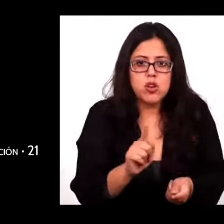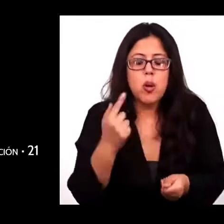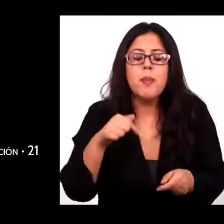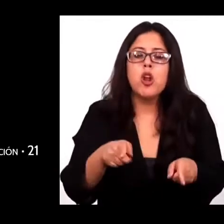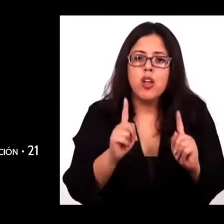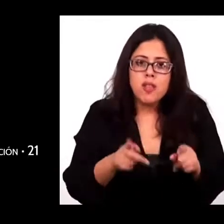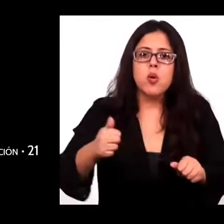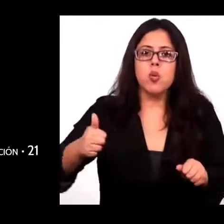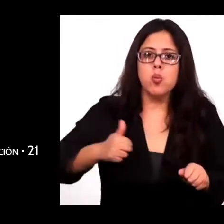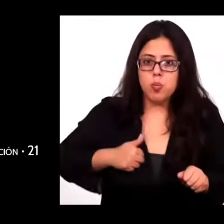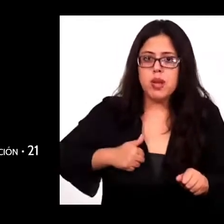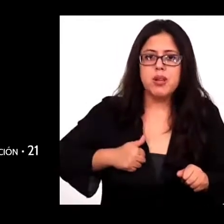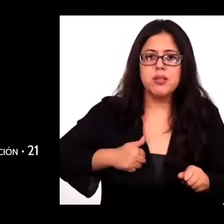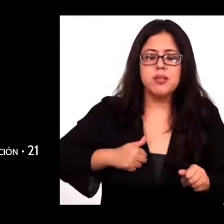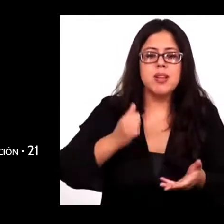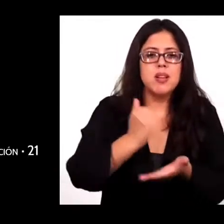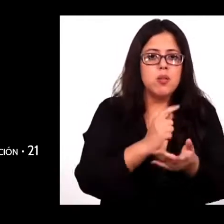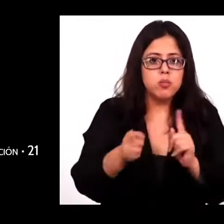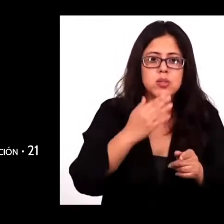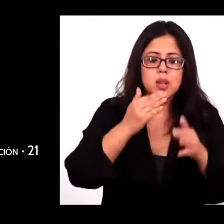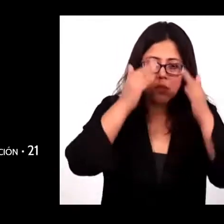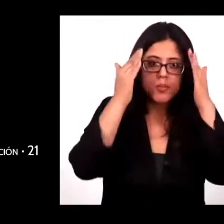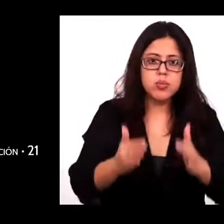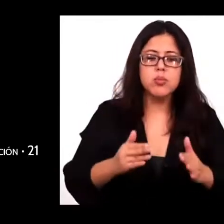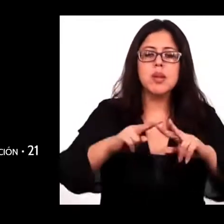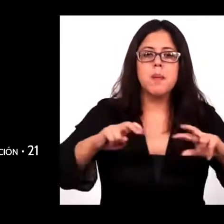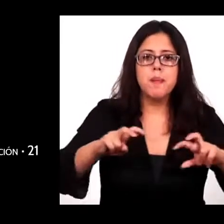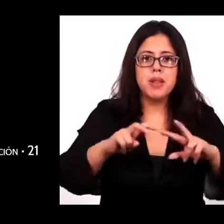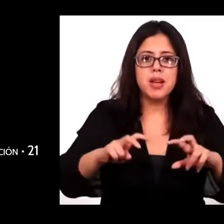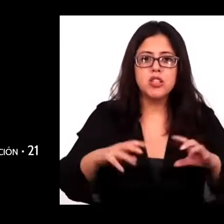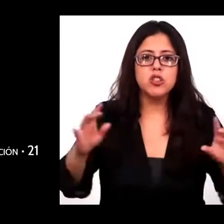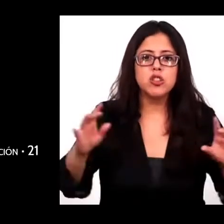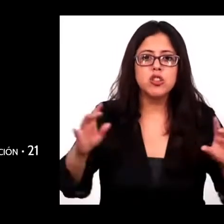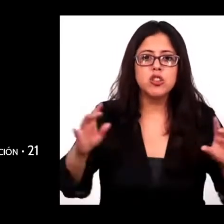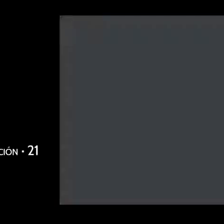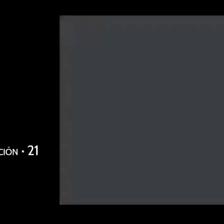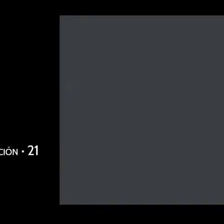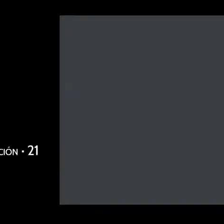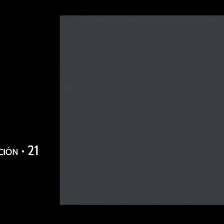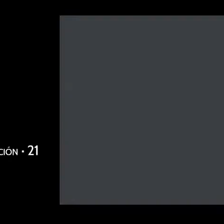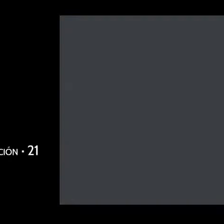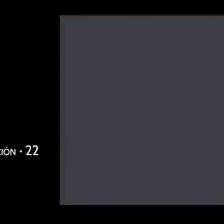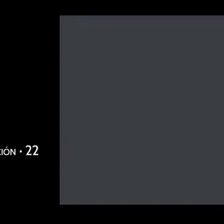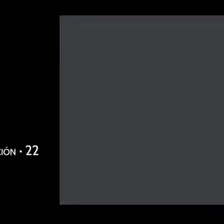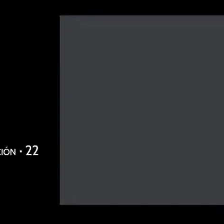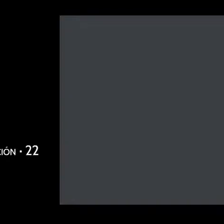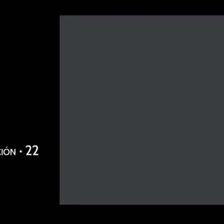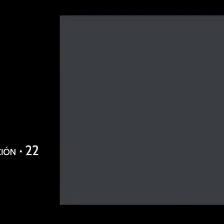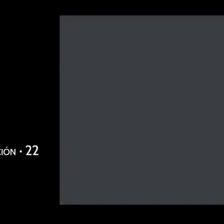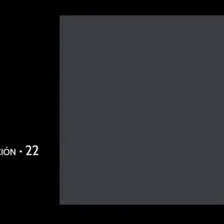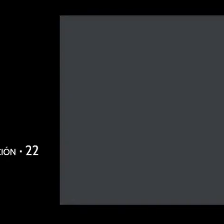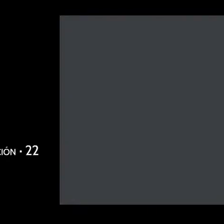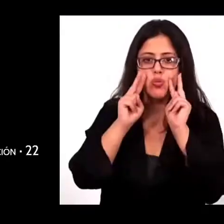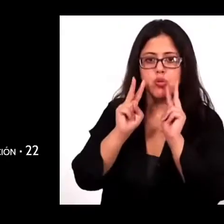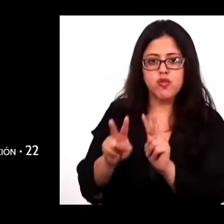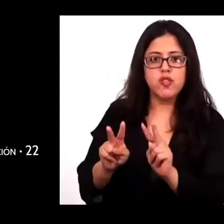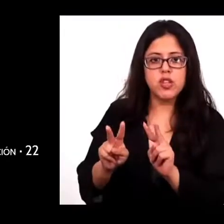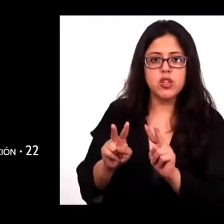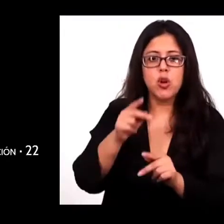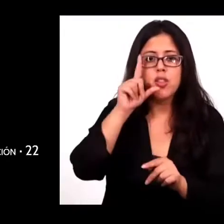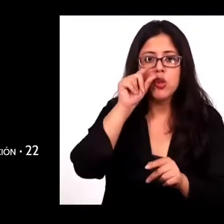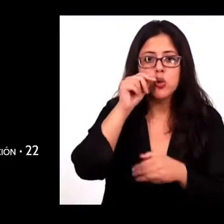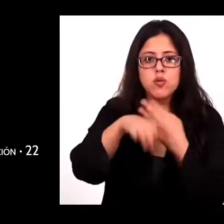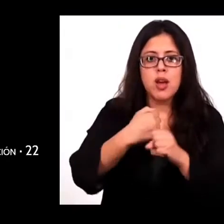de debida diligencia y de priorizar la investigación por las graves violaciones a los derechos humanos que hemos constatado desde octubre